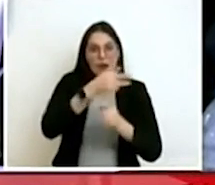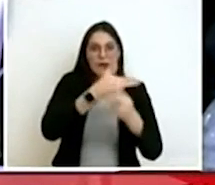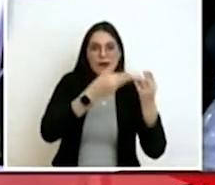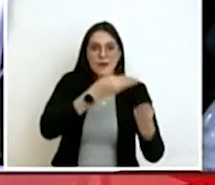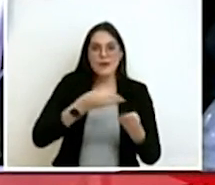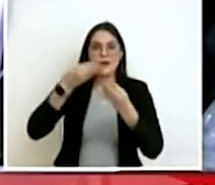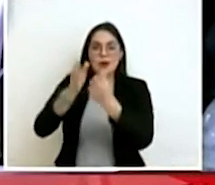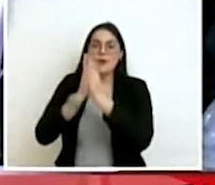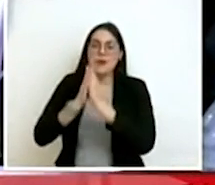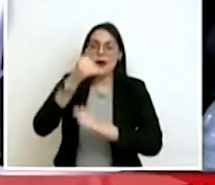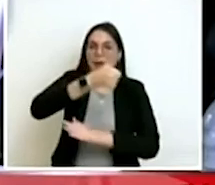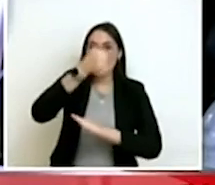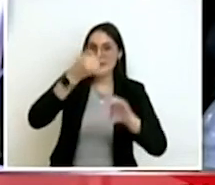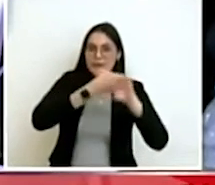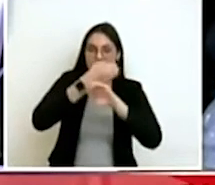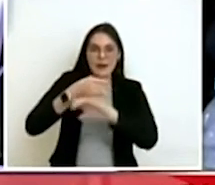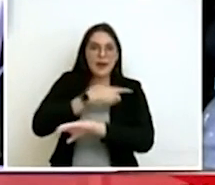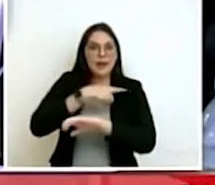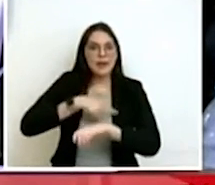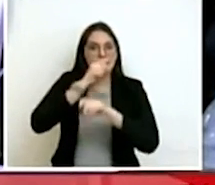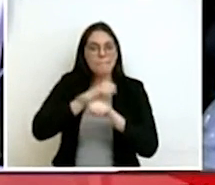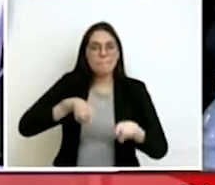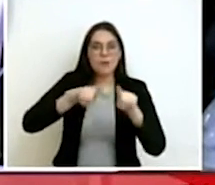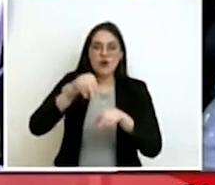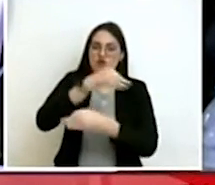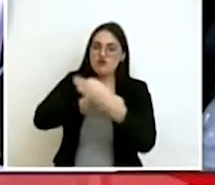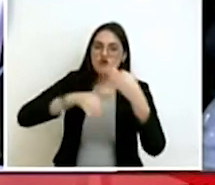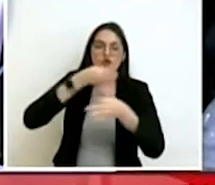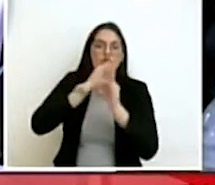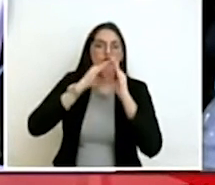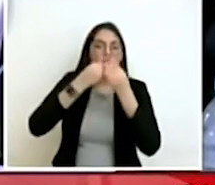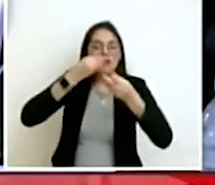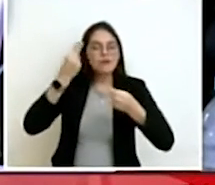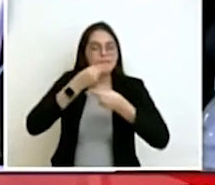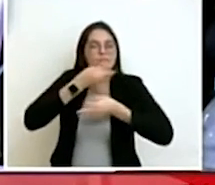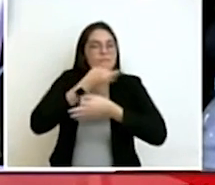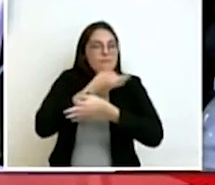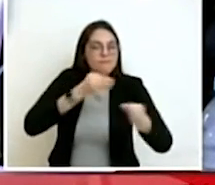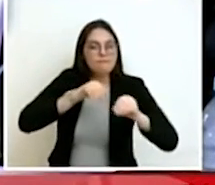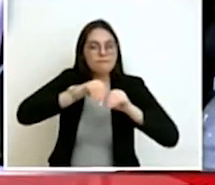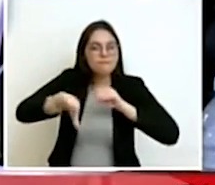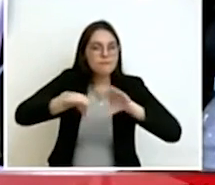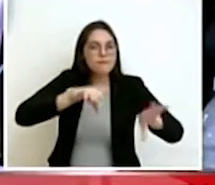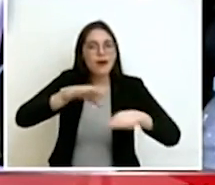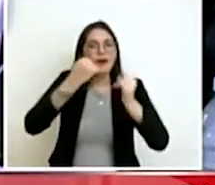a las legislaturas se realice por todos los medios posibles, incluidos los